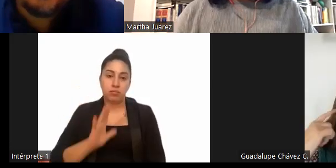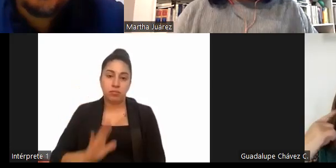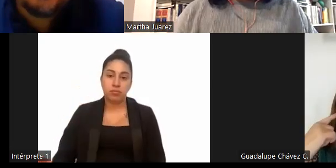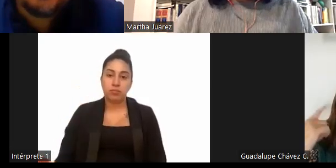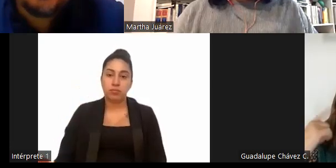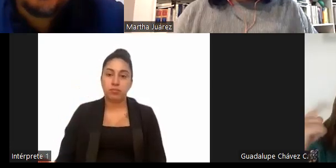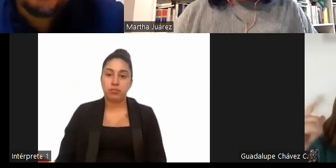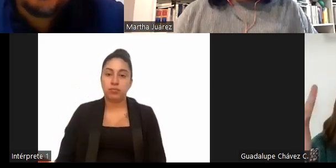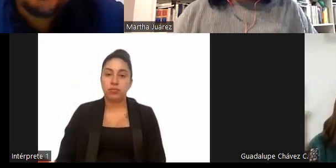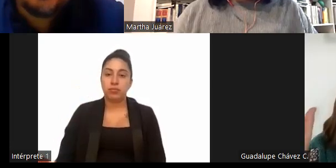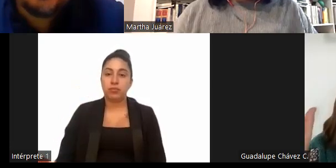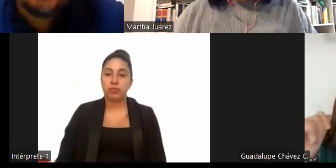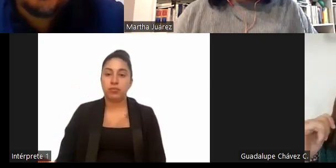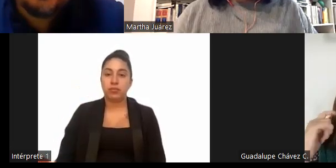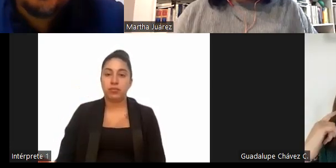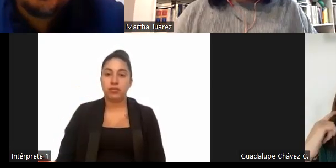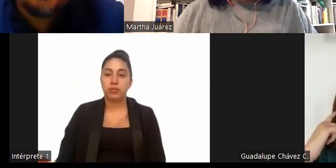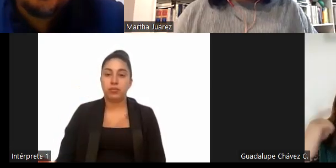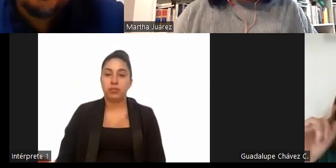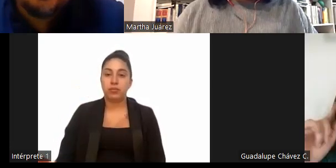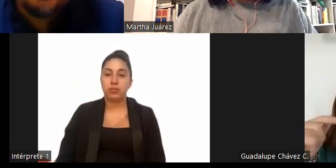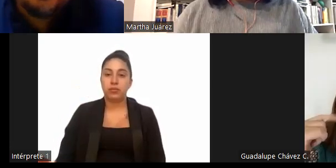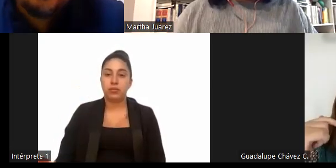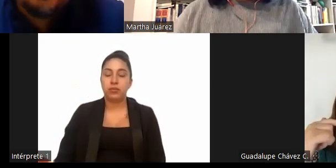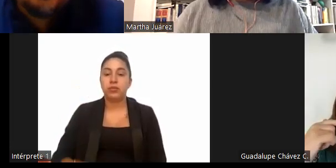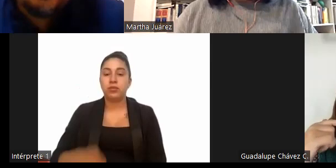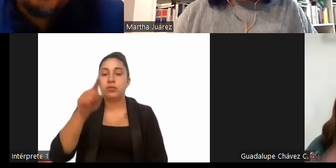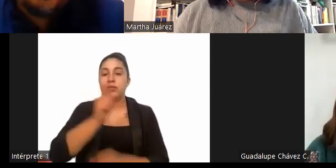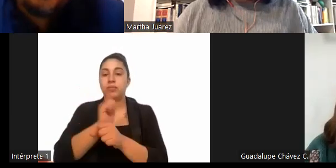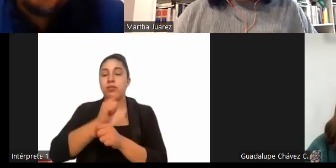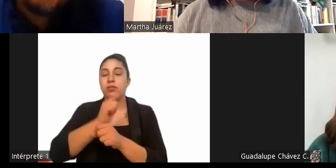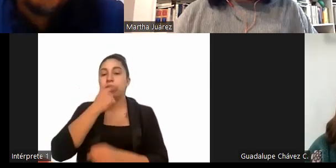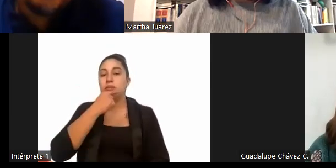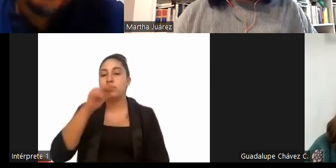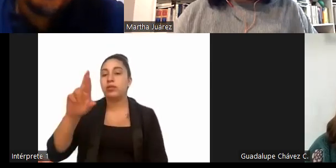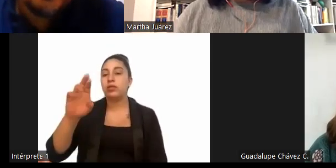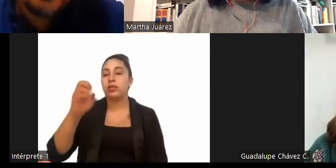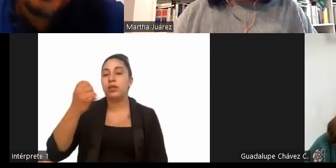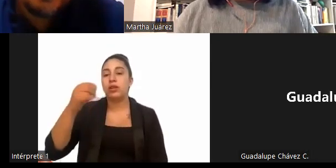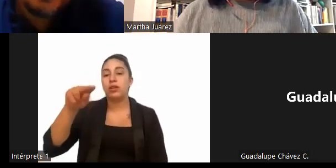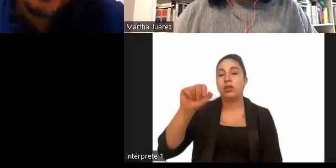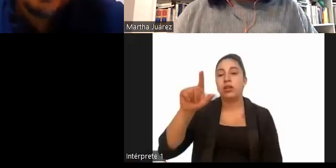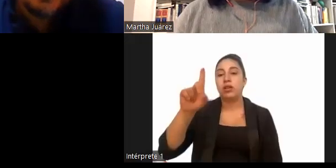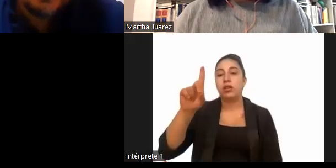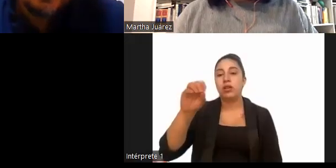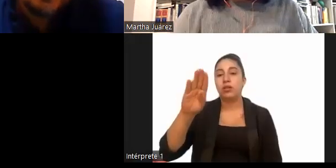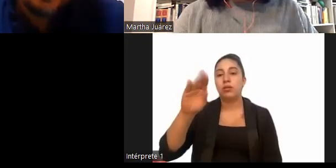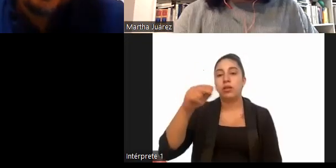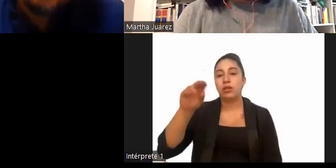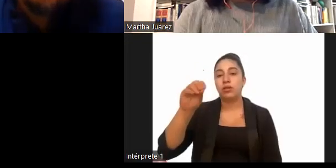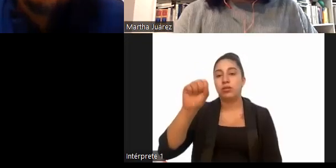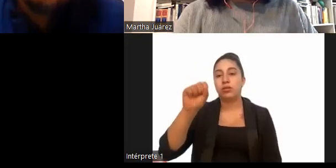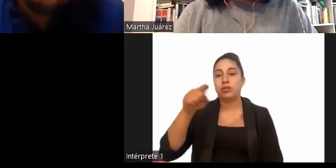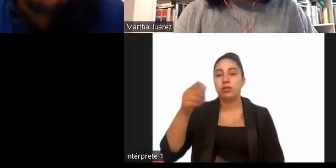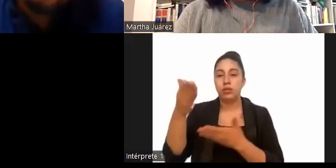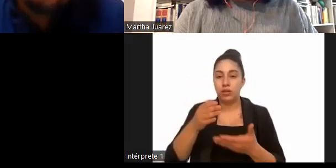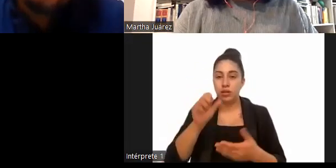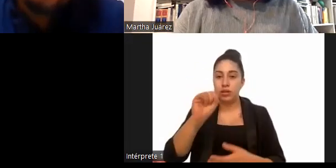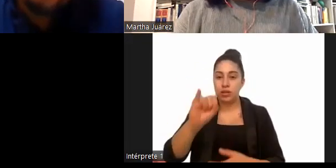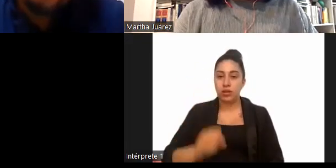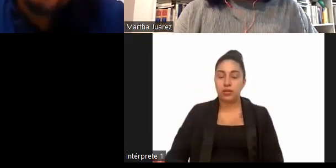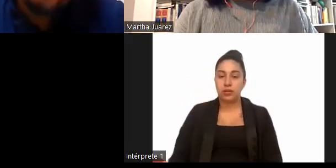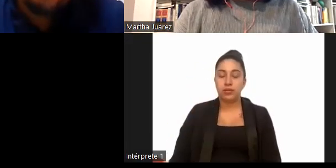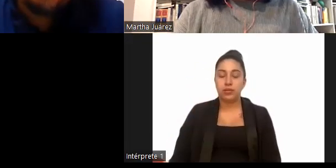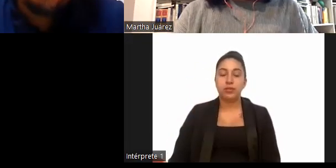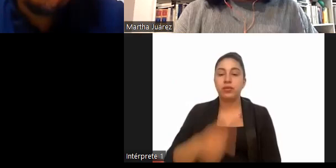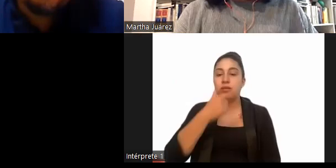No tiene audio. Licenciado Reinaldo Baños Lozada. Reinaldo Baños, presente. Maestro